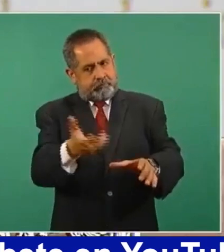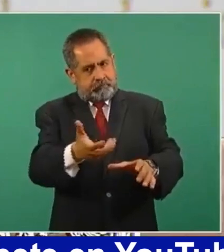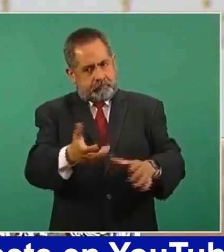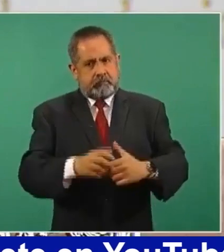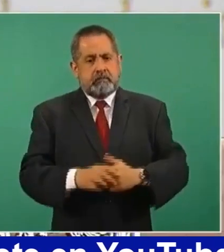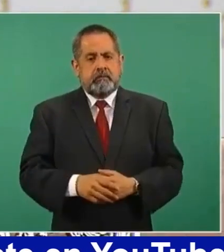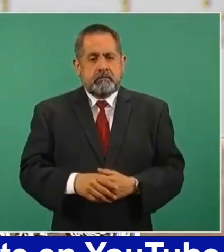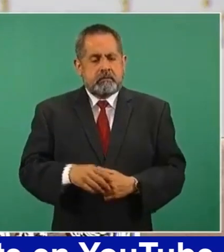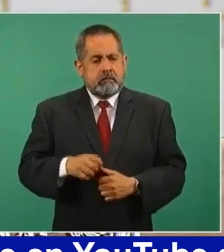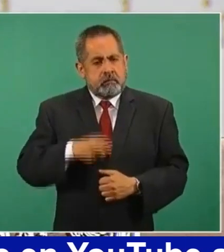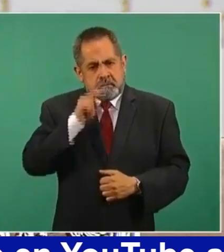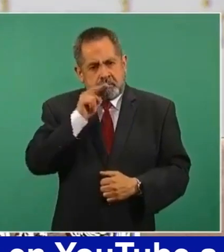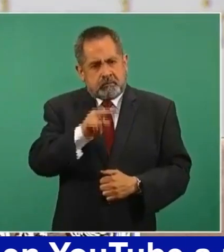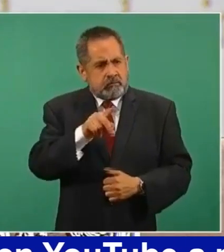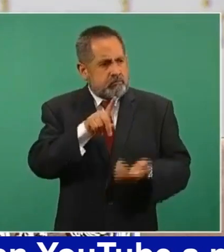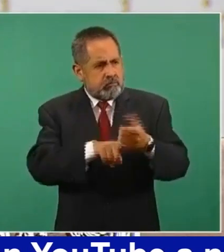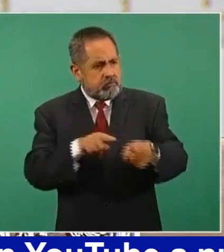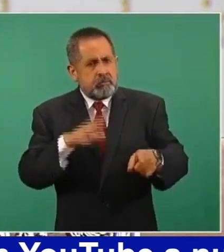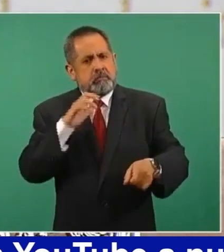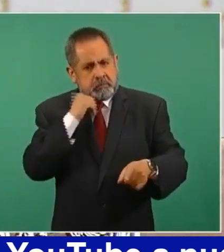sí veo que hay voluntad